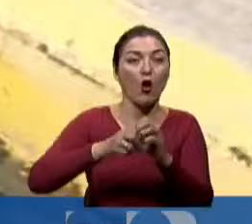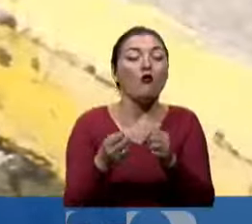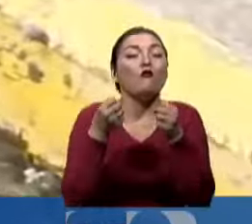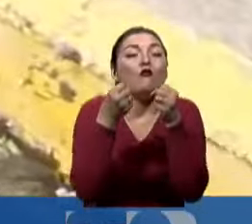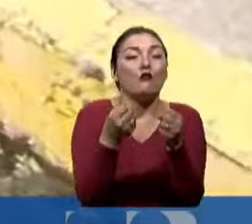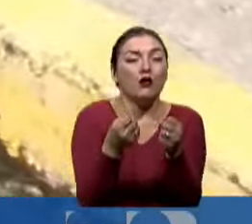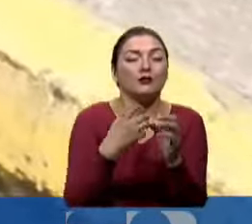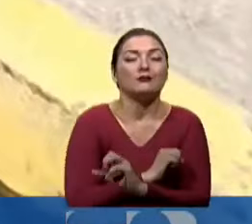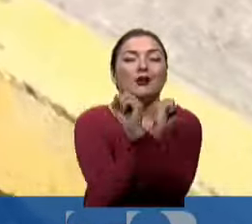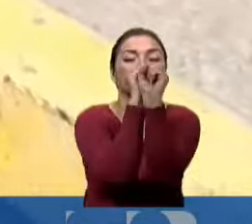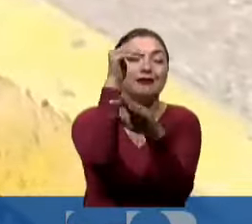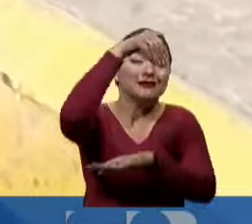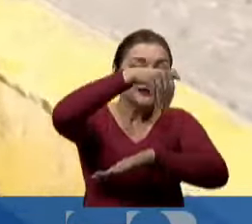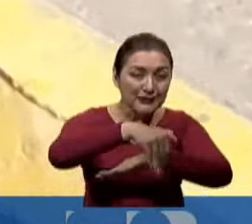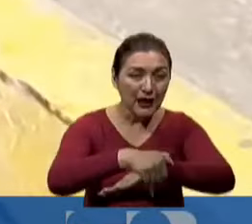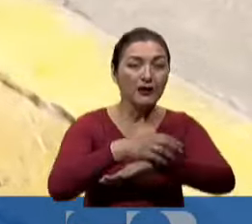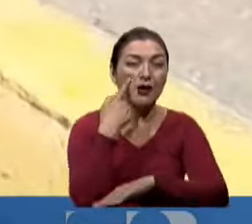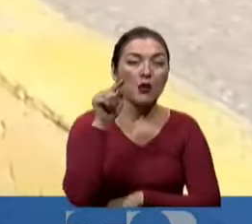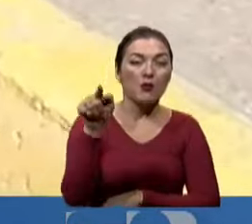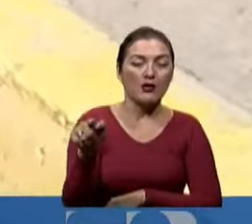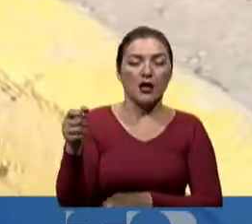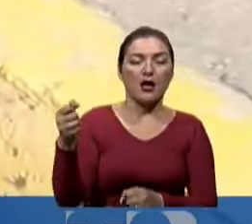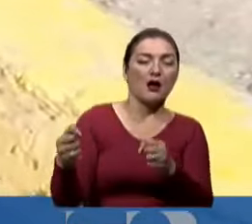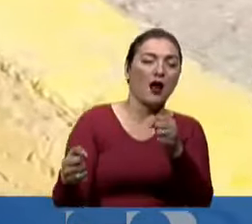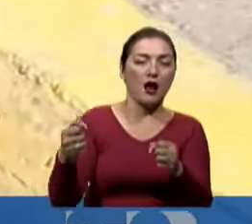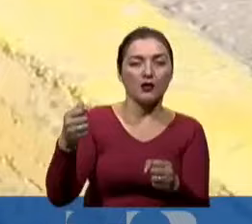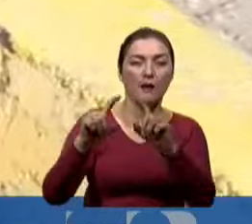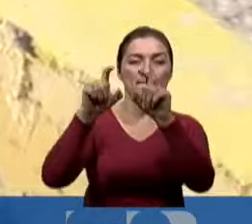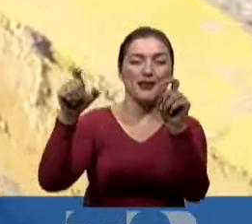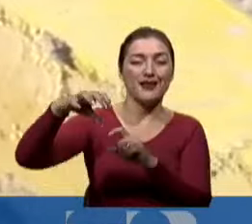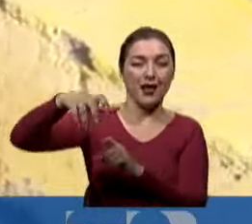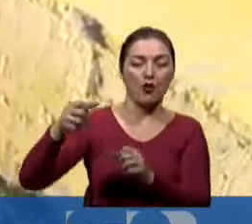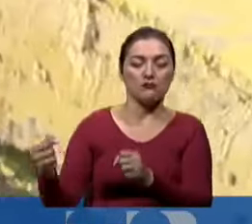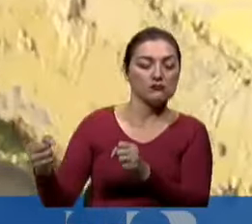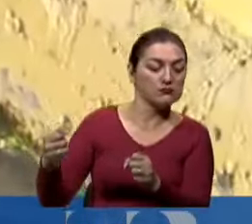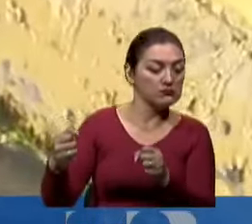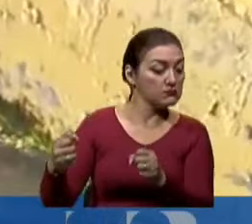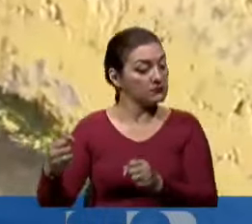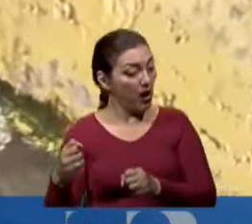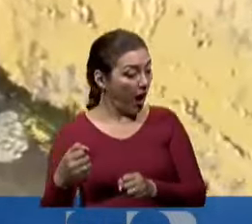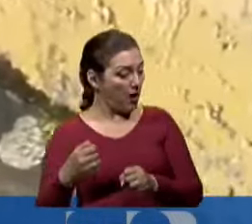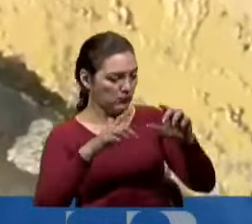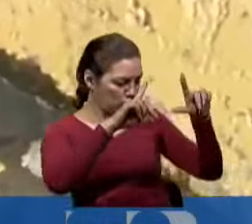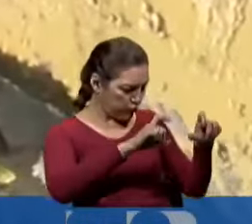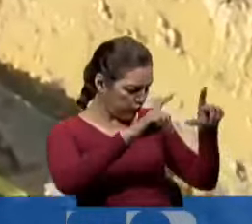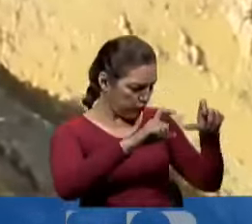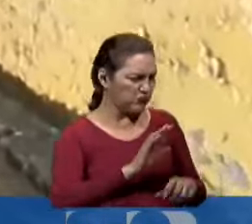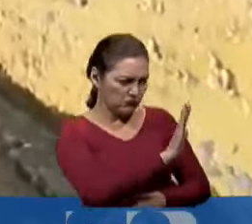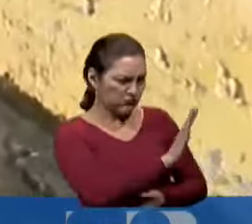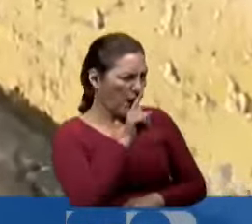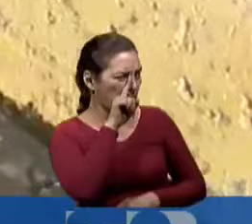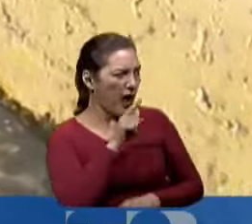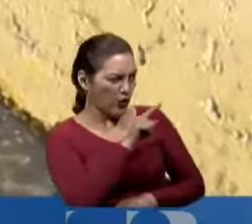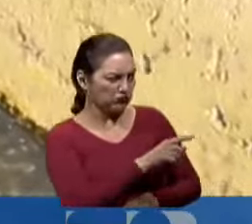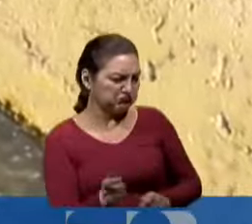la mañana, en la tarde pasó una camioneta de la EMAP y el señor tomó fotos y dijo que ya iba a mandar una cuadrilla, pero